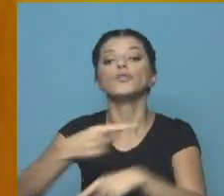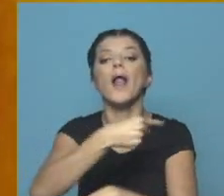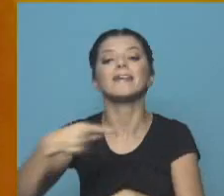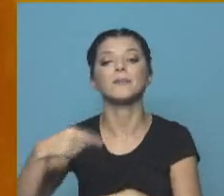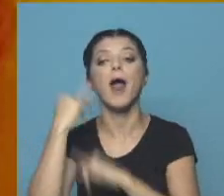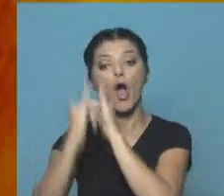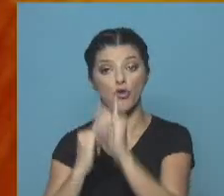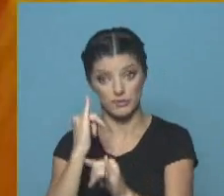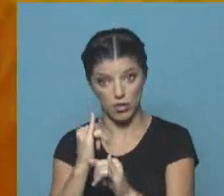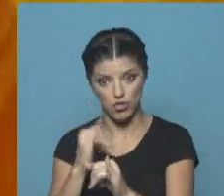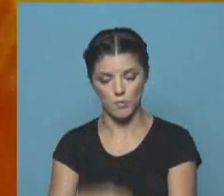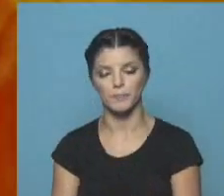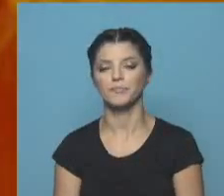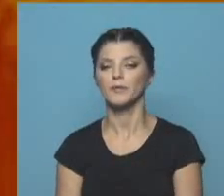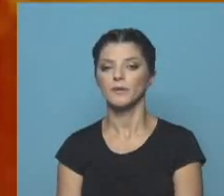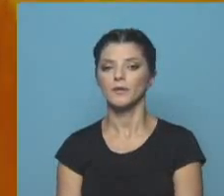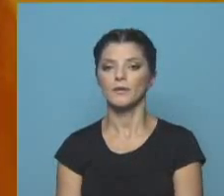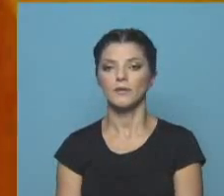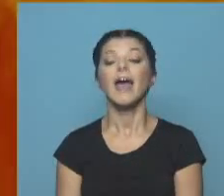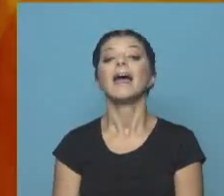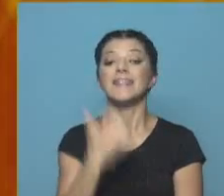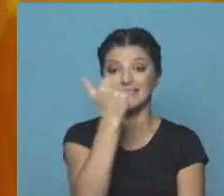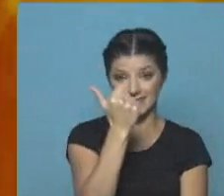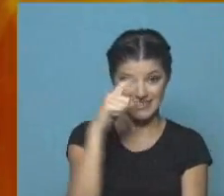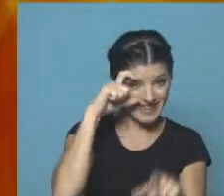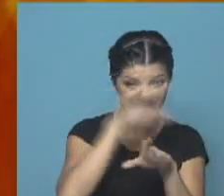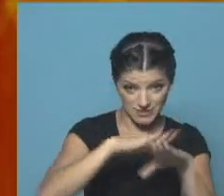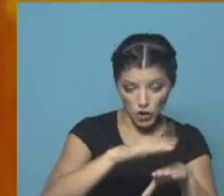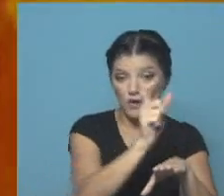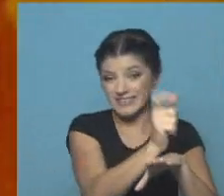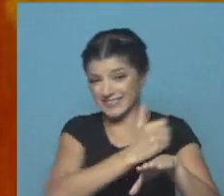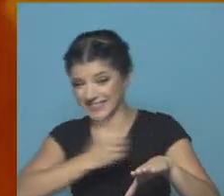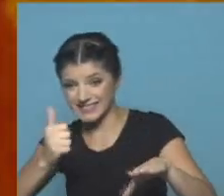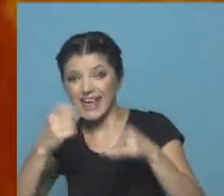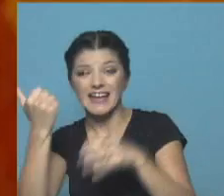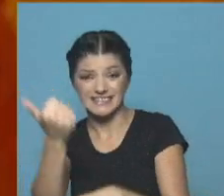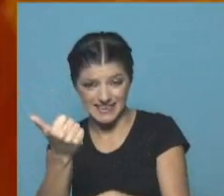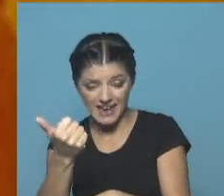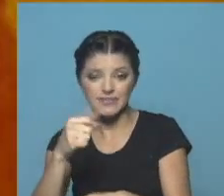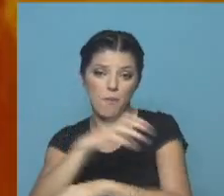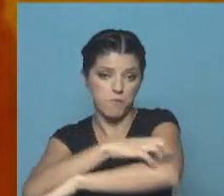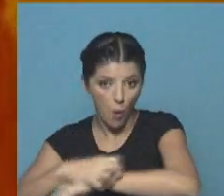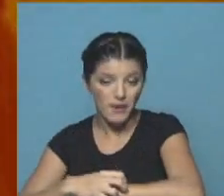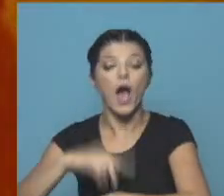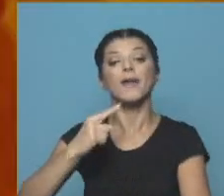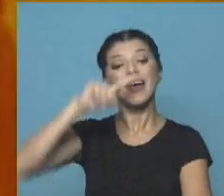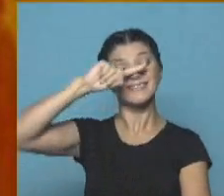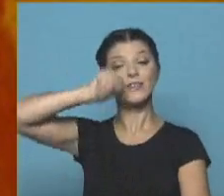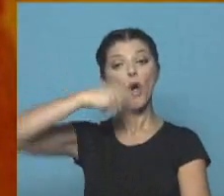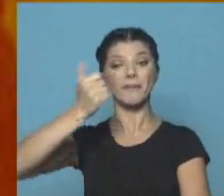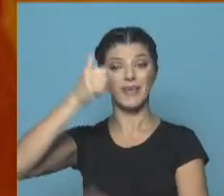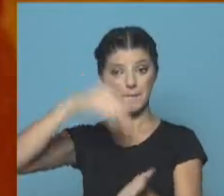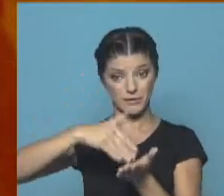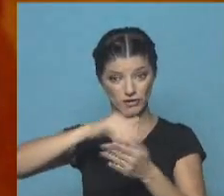van a contar otros detalles. Como les decía, 6 de cada 10 niños son pobres, pero 7,6 millones de niños y adolescentes